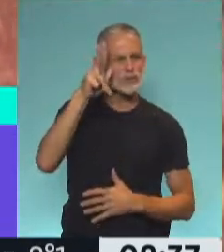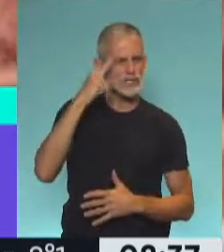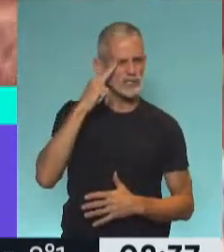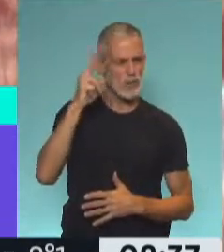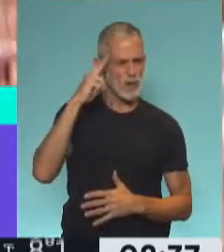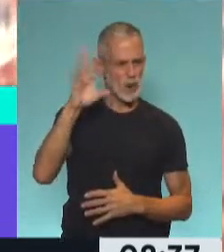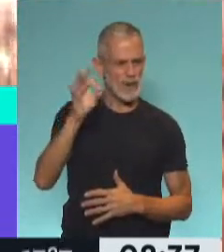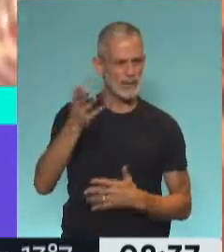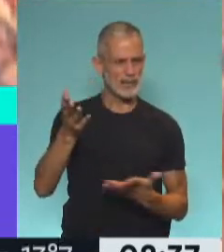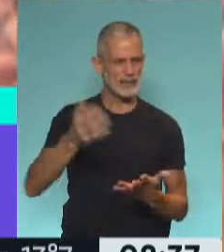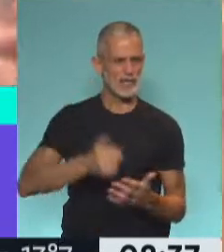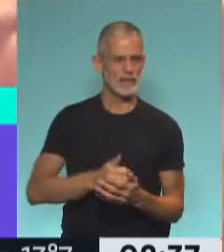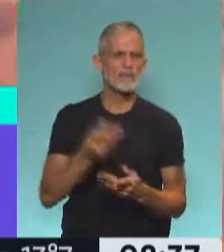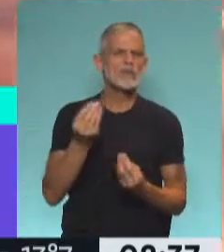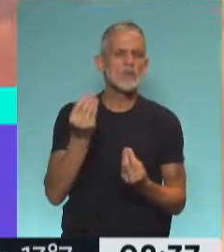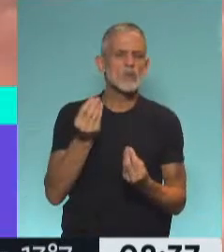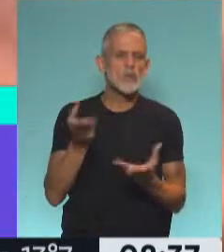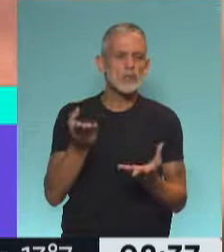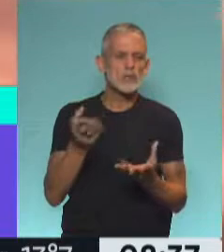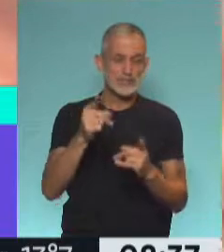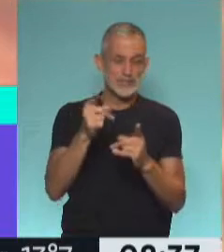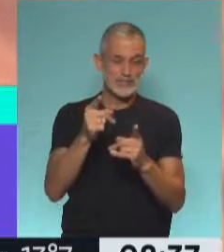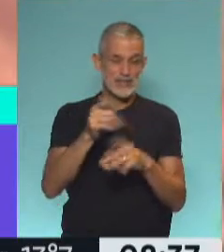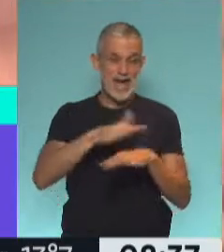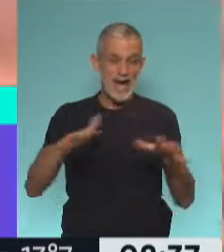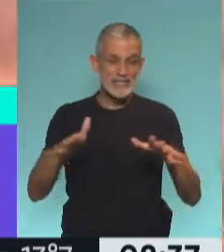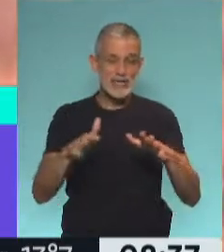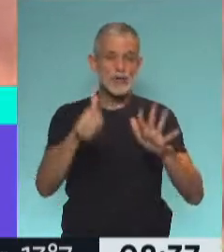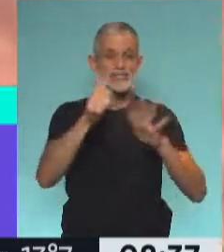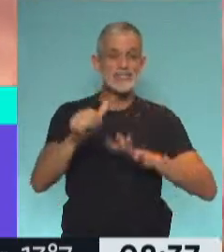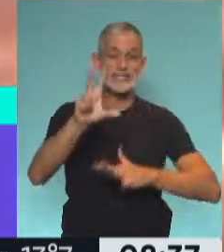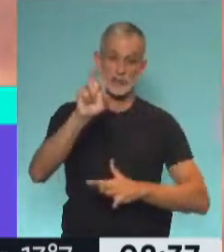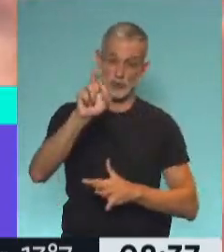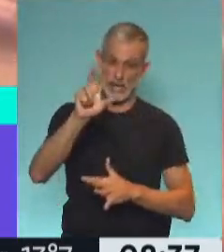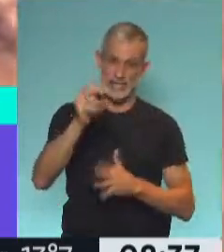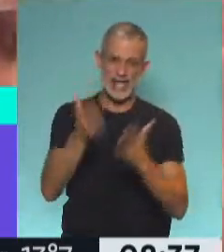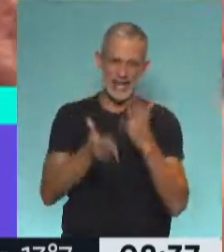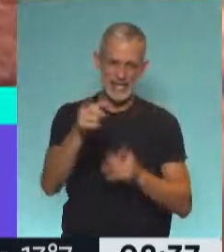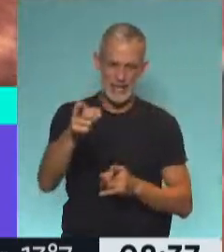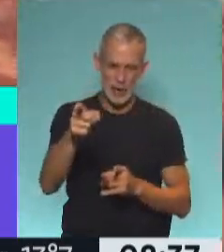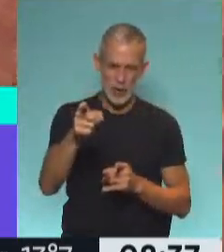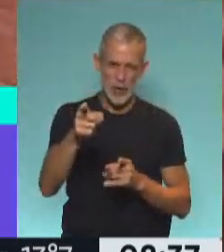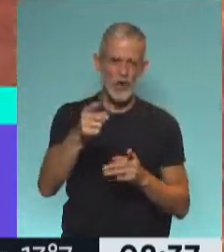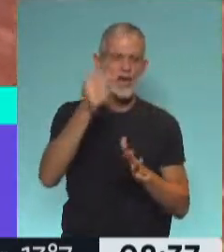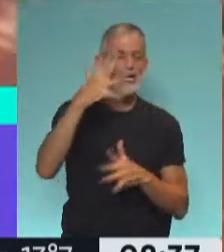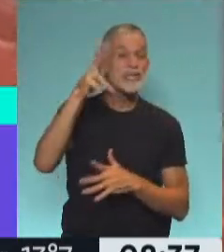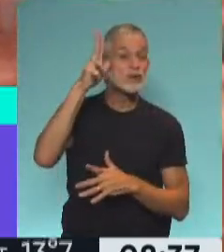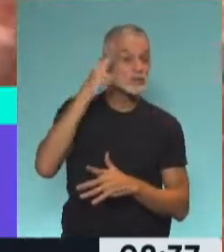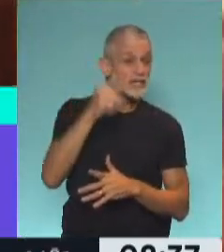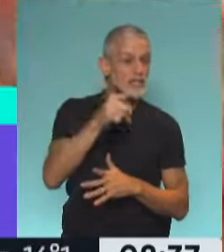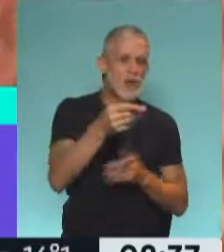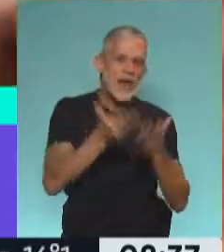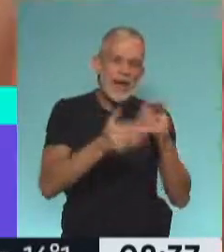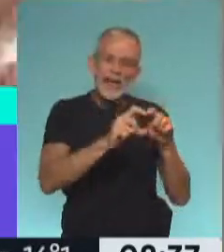589,90. Bien. ¿De cuánto estamos hablando? Y acá, por ejemplo, estamos hablando de 6.30 el kilo. Acá, por ejemplo, tenemos a 589 el